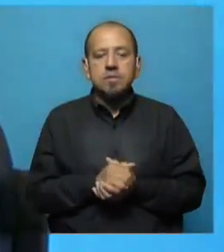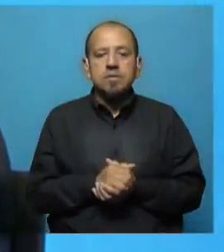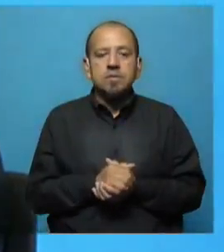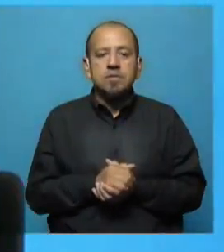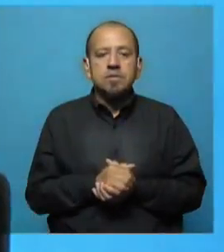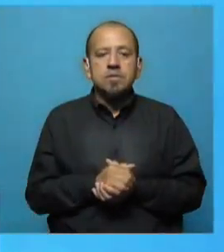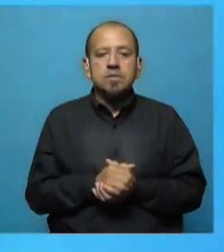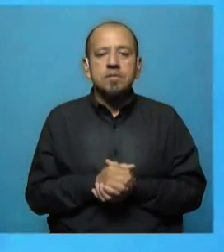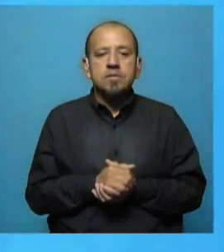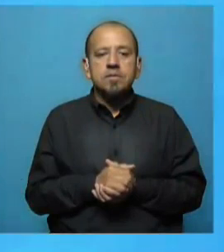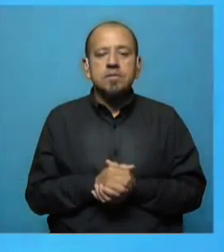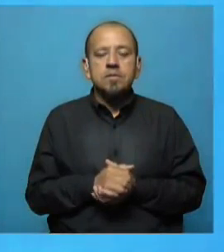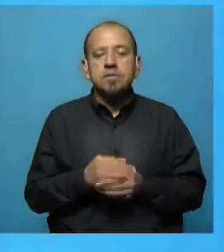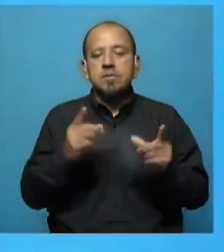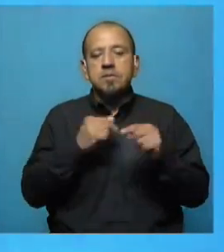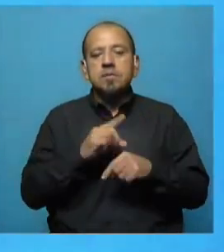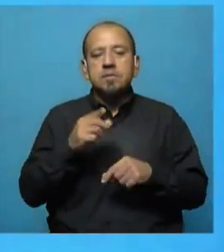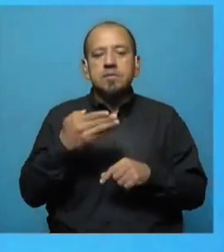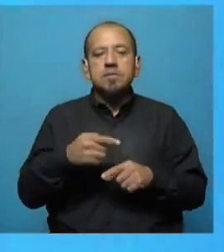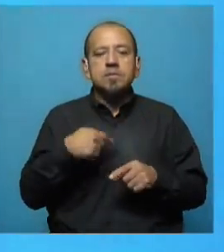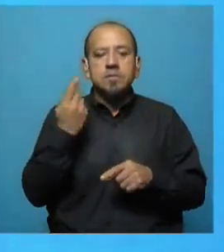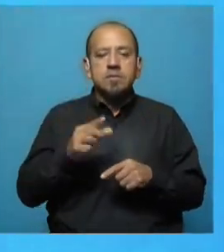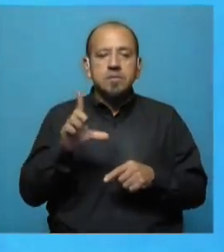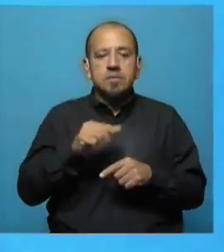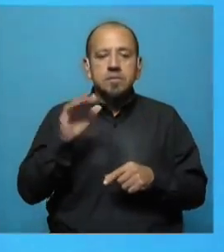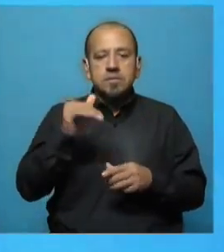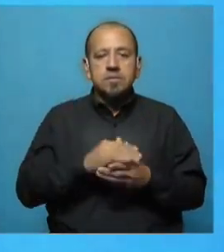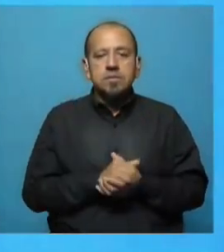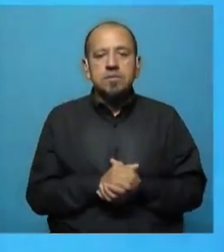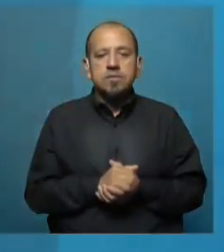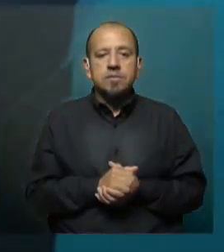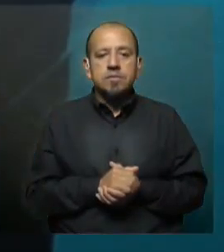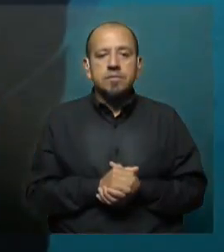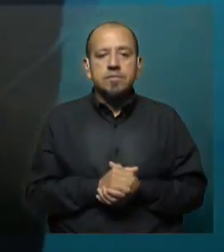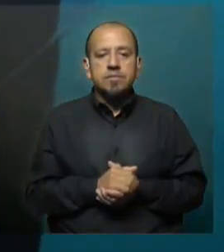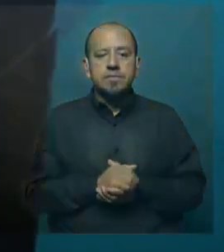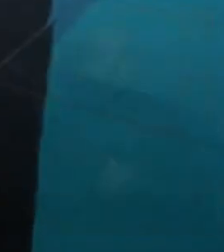señores cerramos por aquí este lado B nos reencontramos el próximo lunes que pasen bien